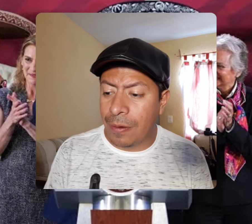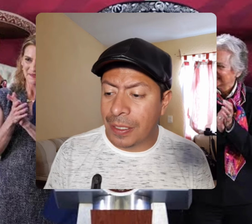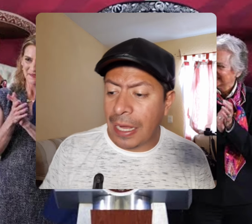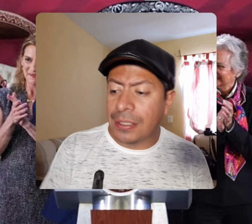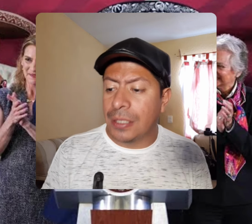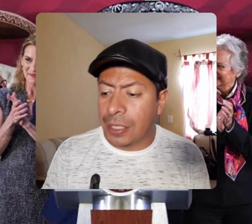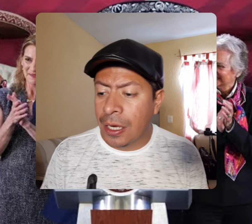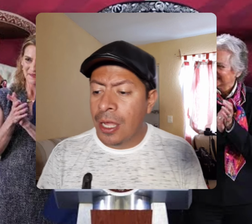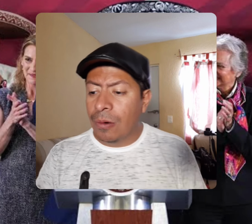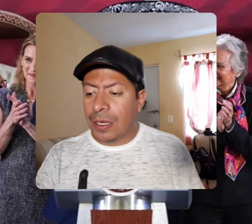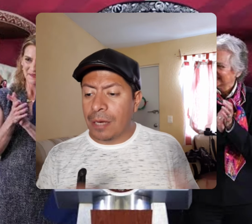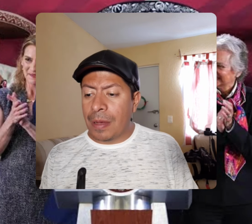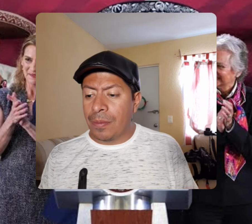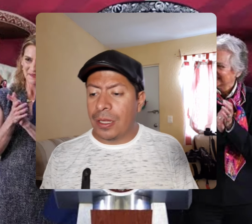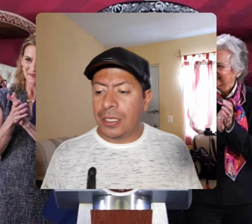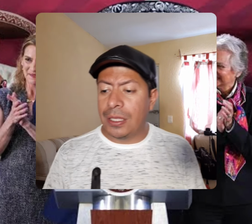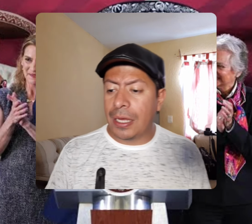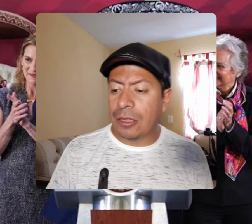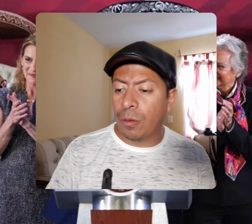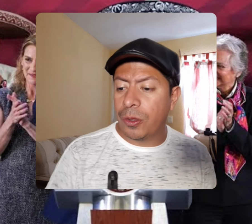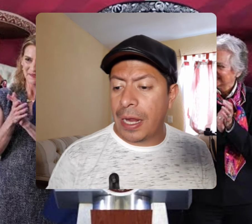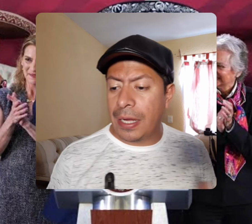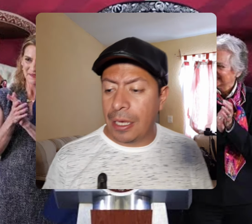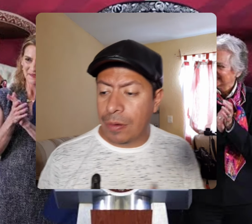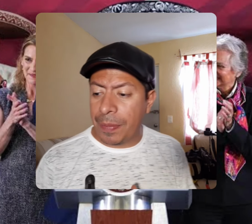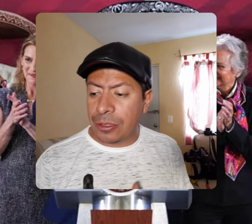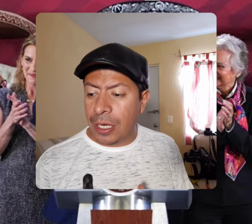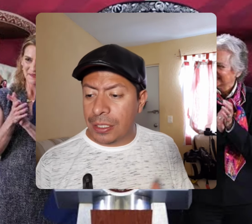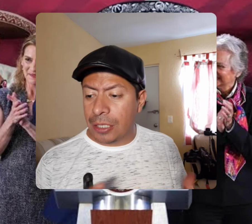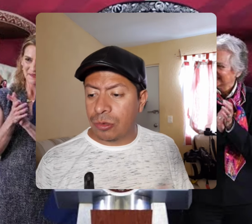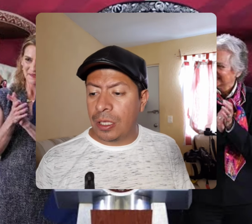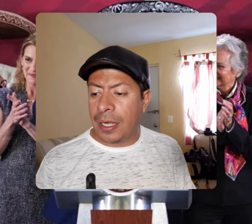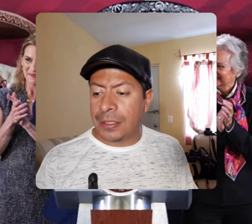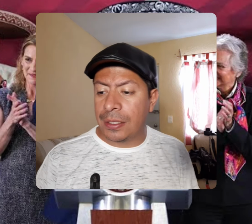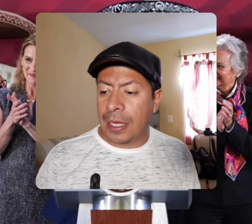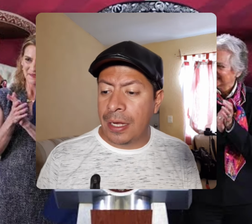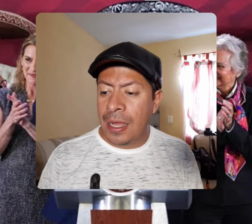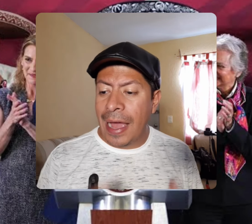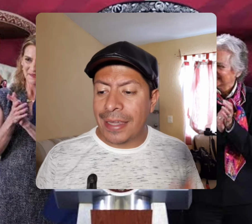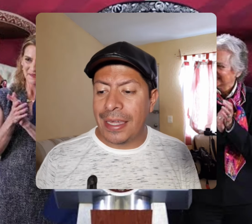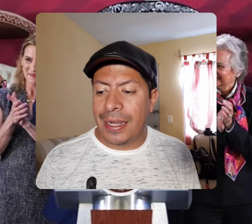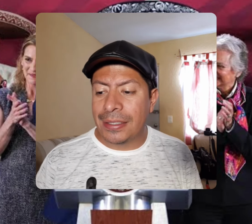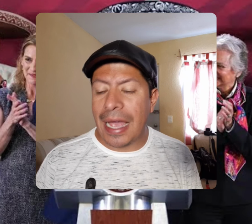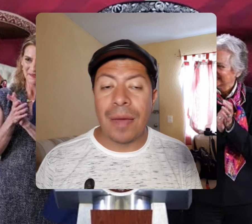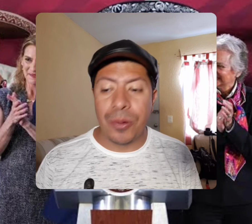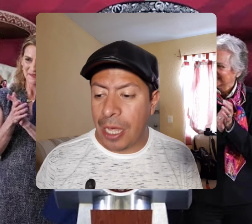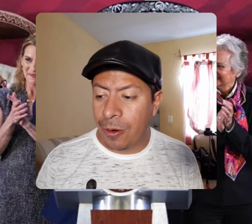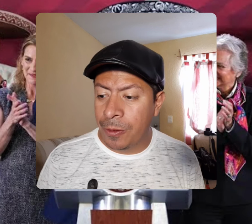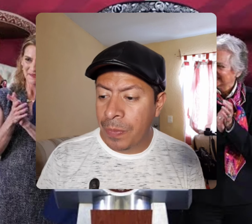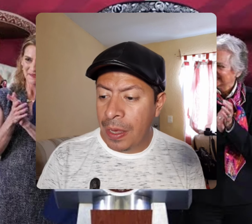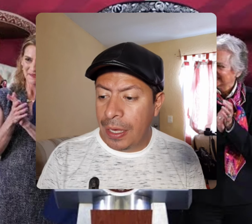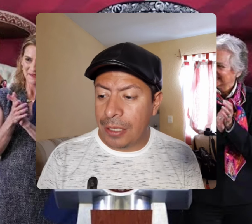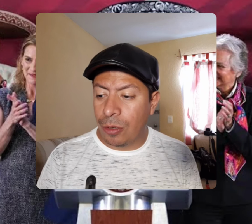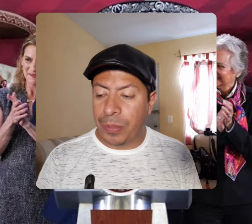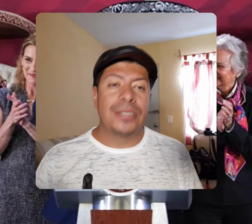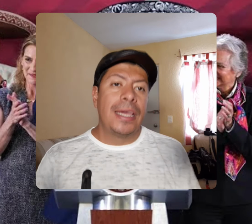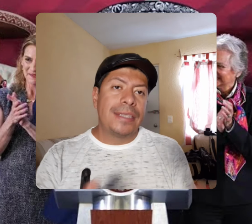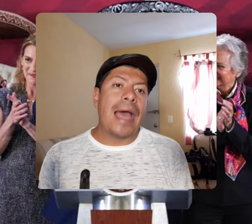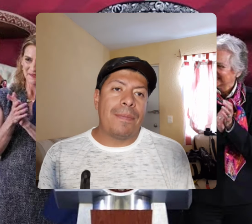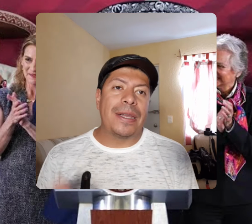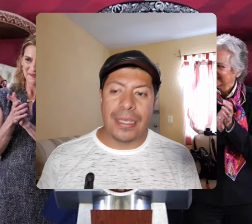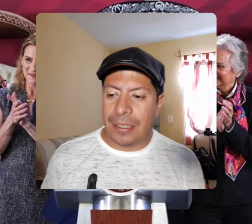secretas y universales, es decir, cualquier miembro del sindicato podrá elegir a una persona sin que sus líderes se enteren a quienes apoyaron esto.